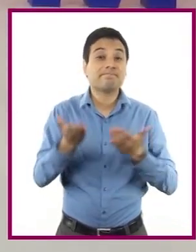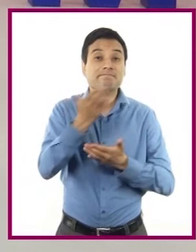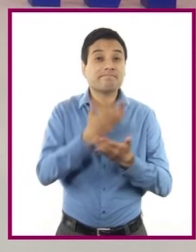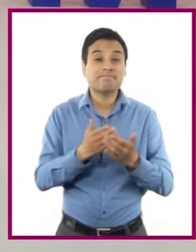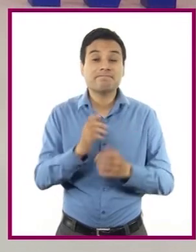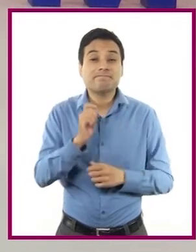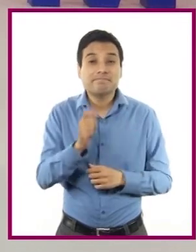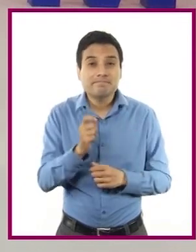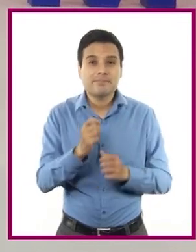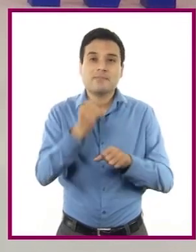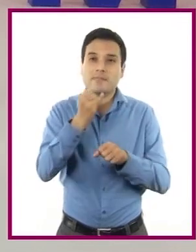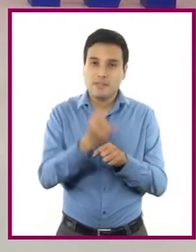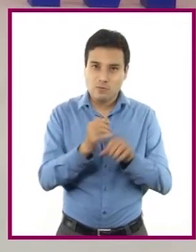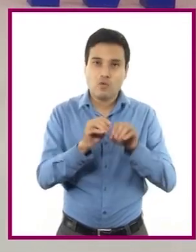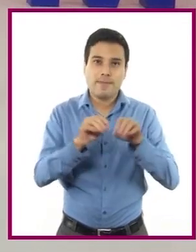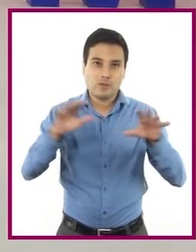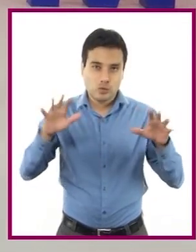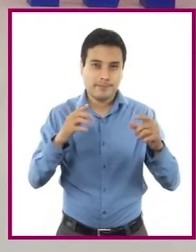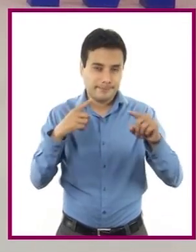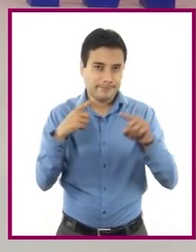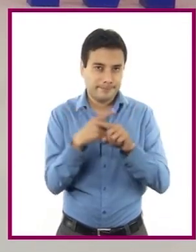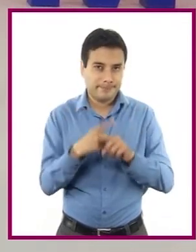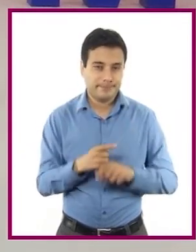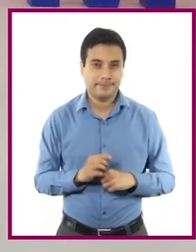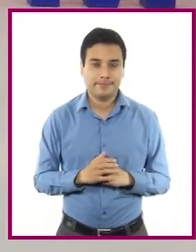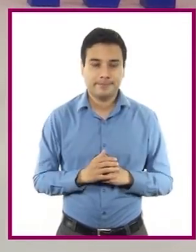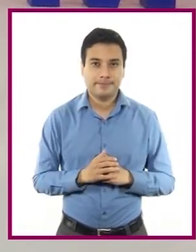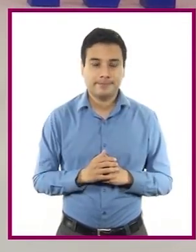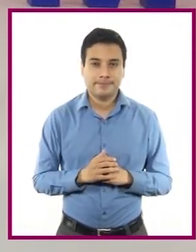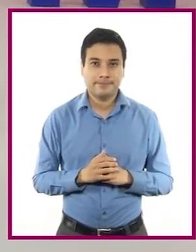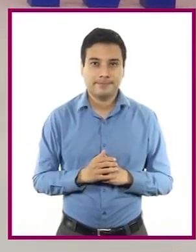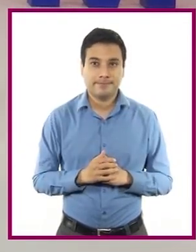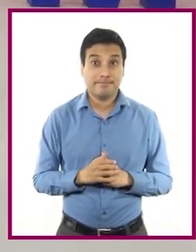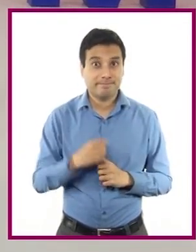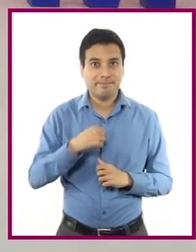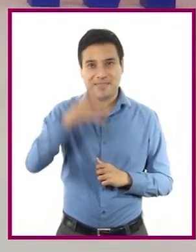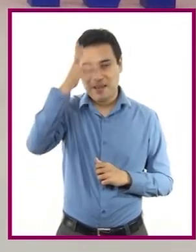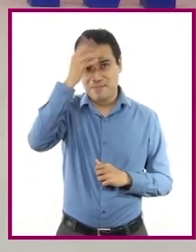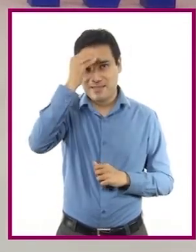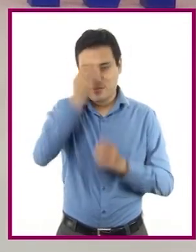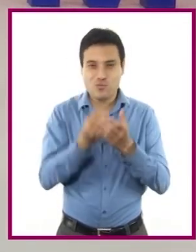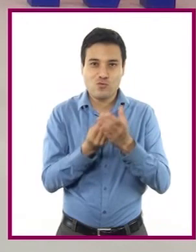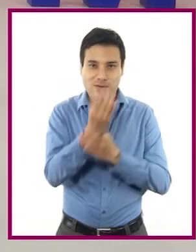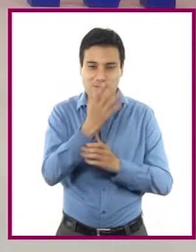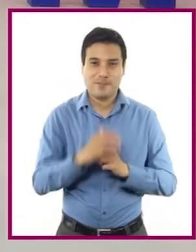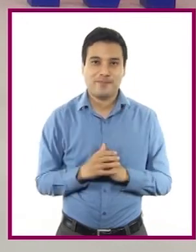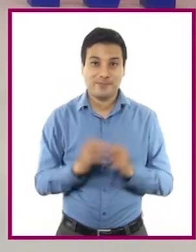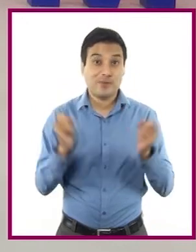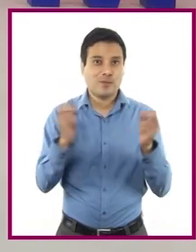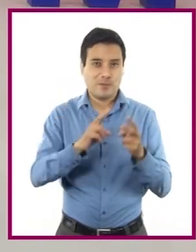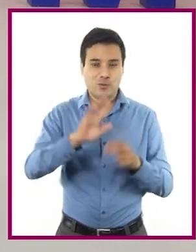la información y sus opuestos. Hemos aprendido algo nuevo juntos.